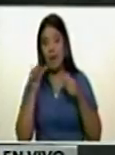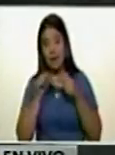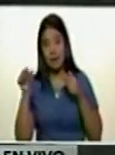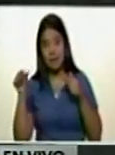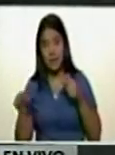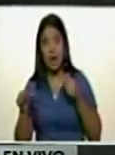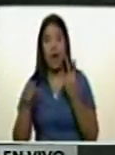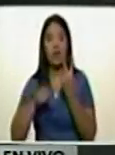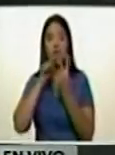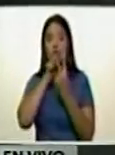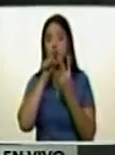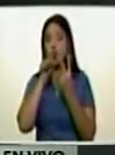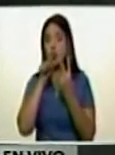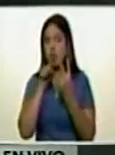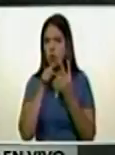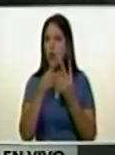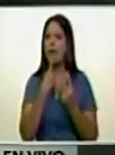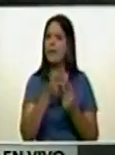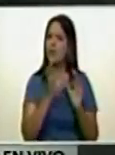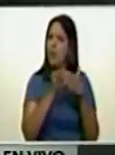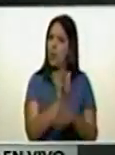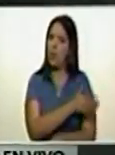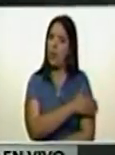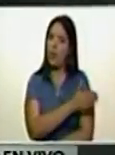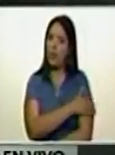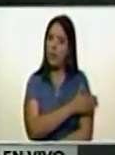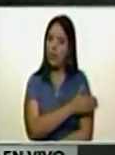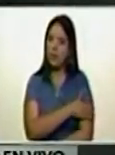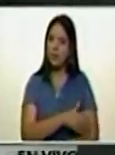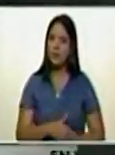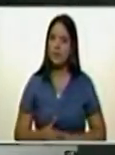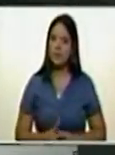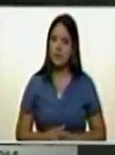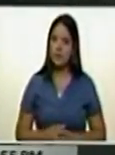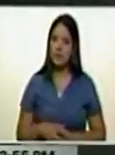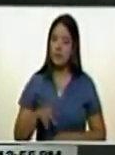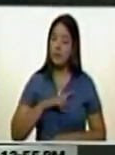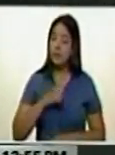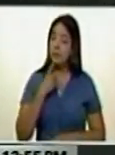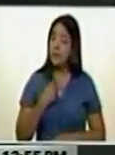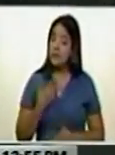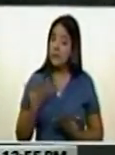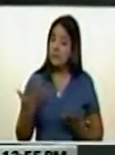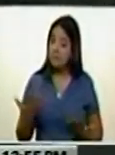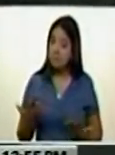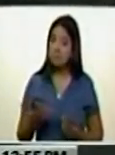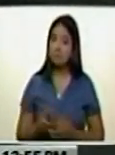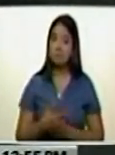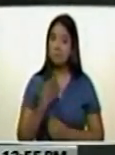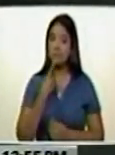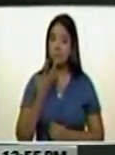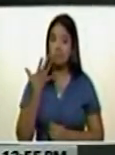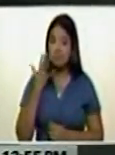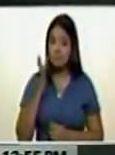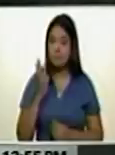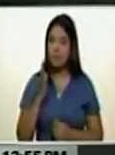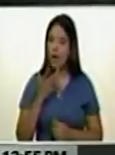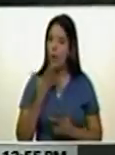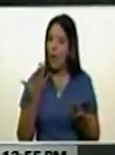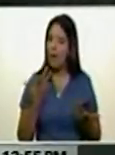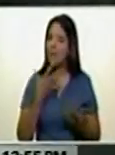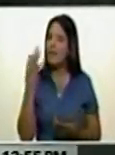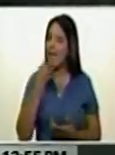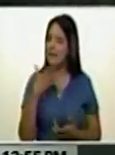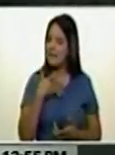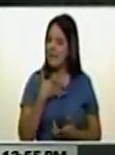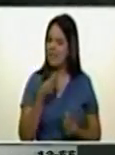habido dos expresiones de la burguesía que nos indican, que expresan cuál es su verdadero